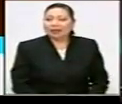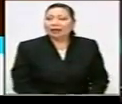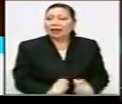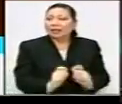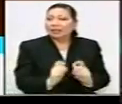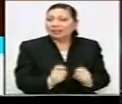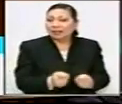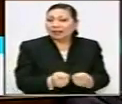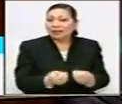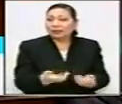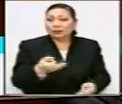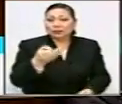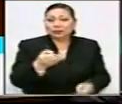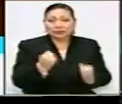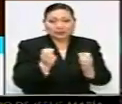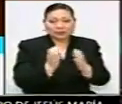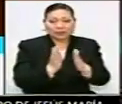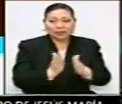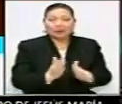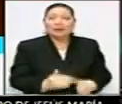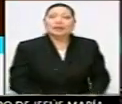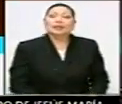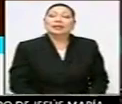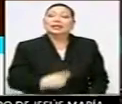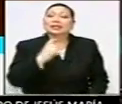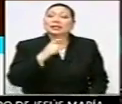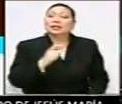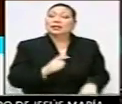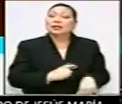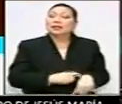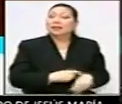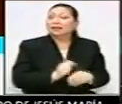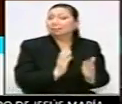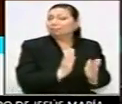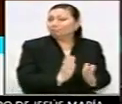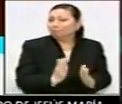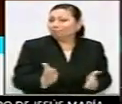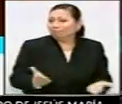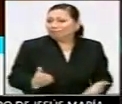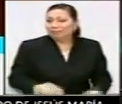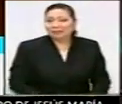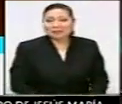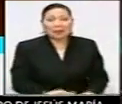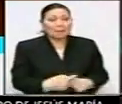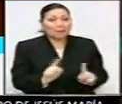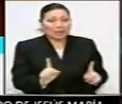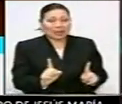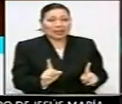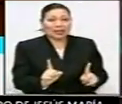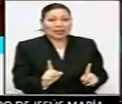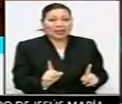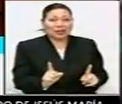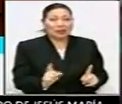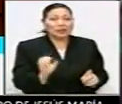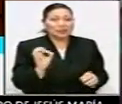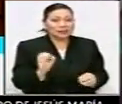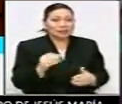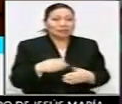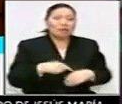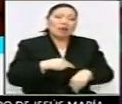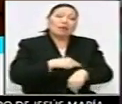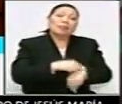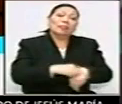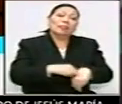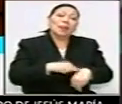dar esas sentencias firmes que se requieren en un momento determinado. Pero si la Corte Suprema se va a